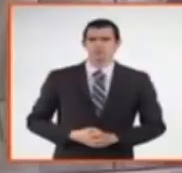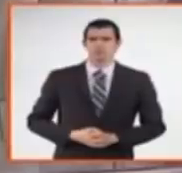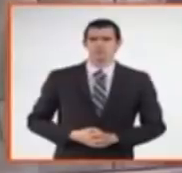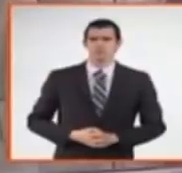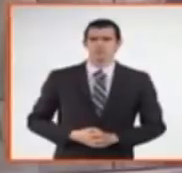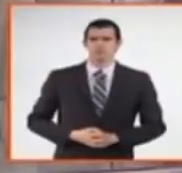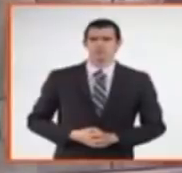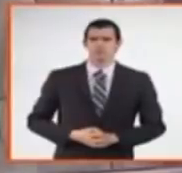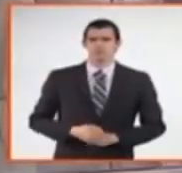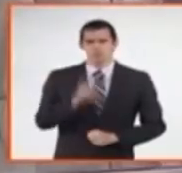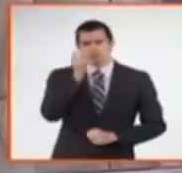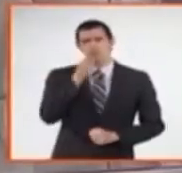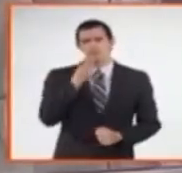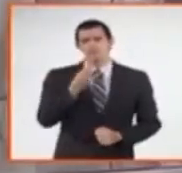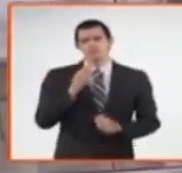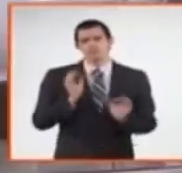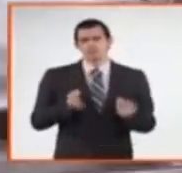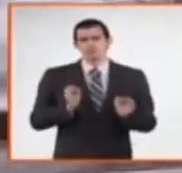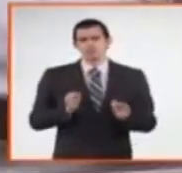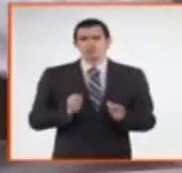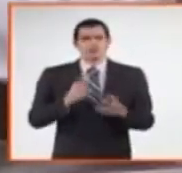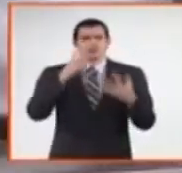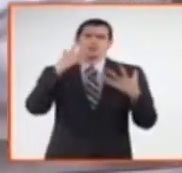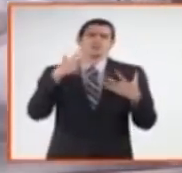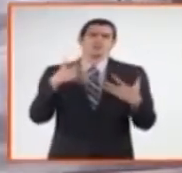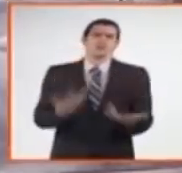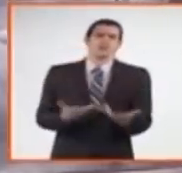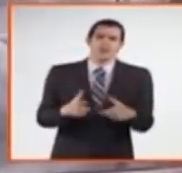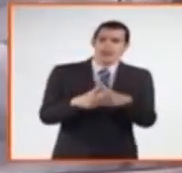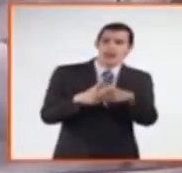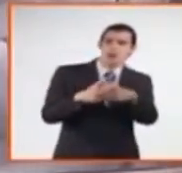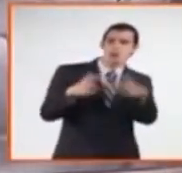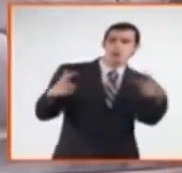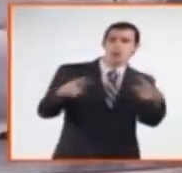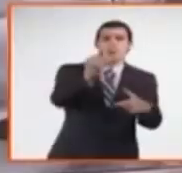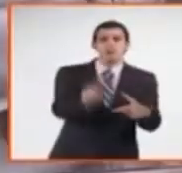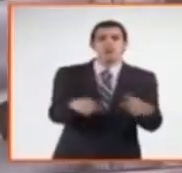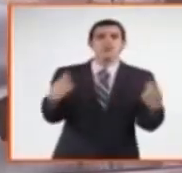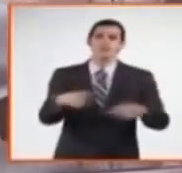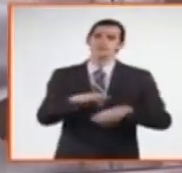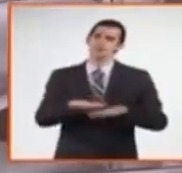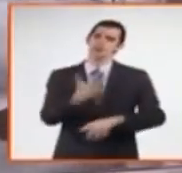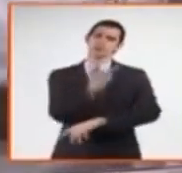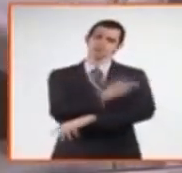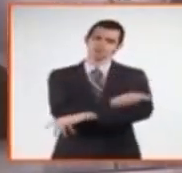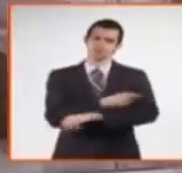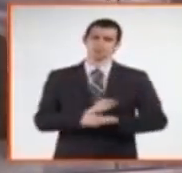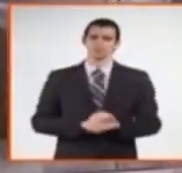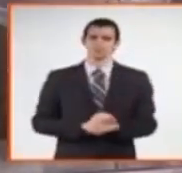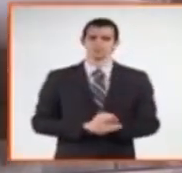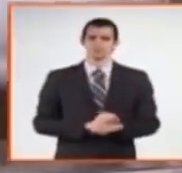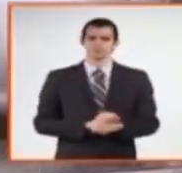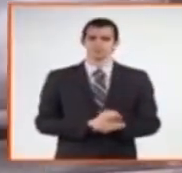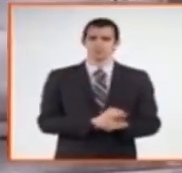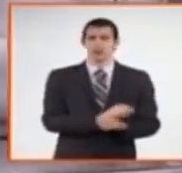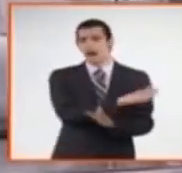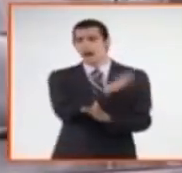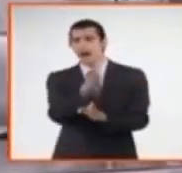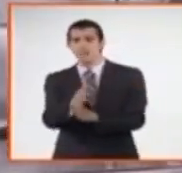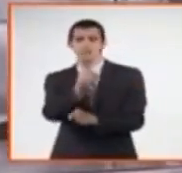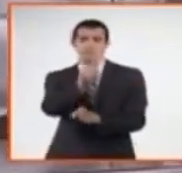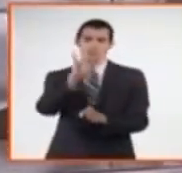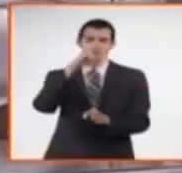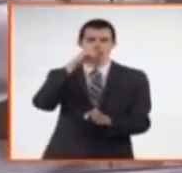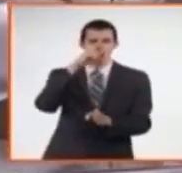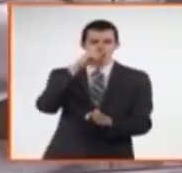una población de más de 19 años y ahora va a estar la opción de alguna la población pediátrica y ya con eso vamos a tener vamos a tener la opción de